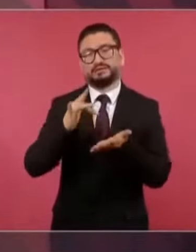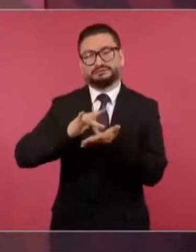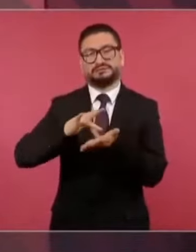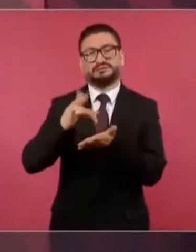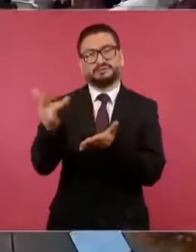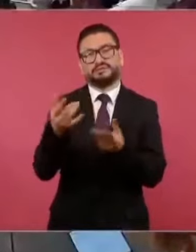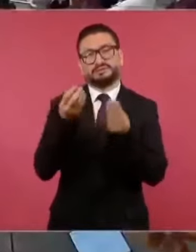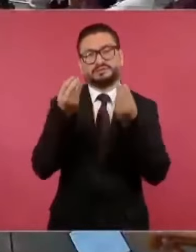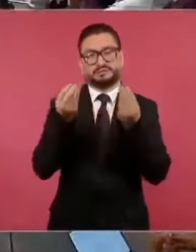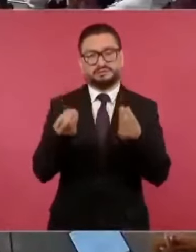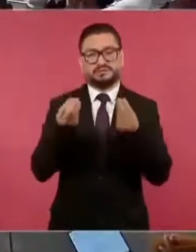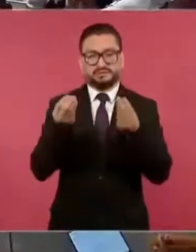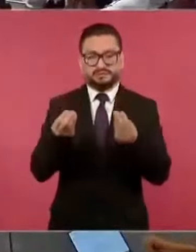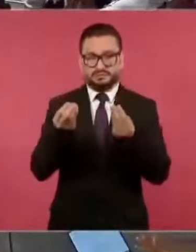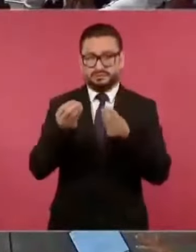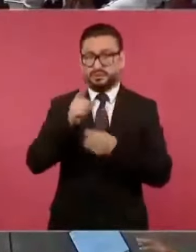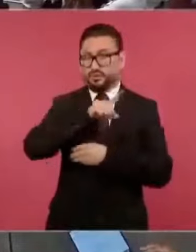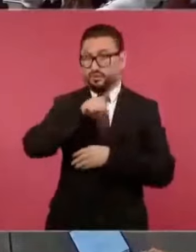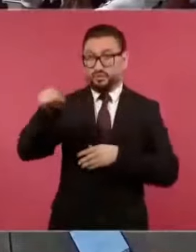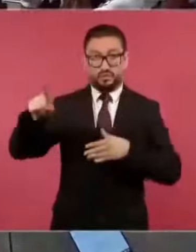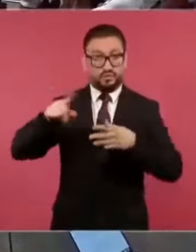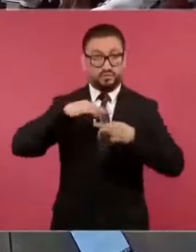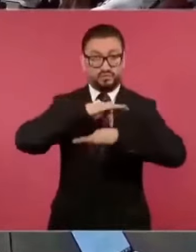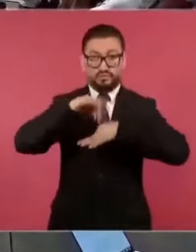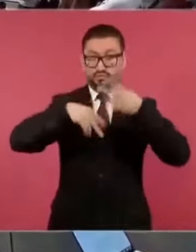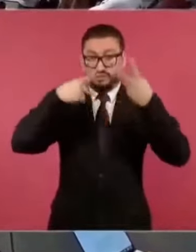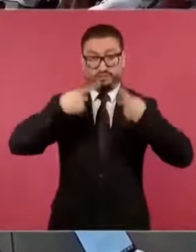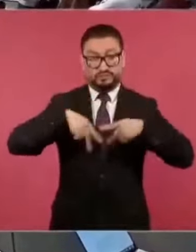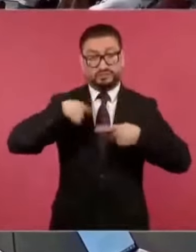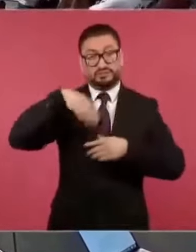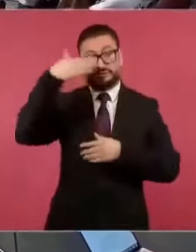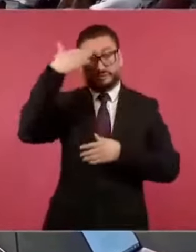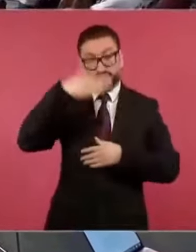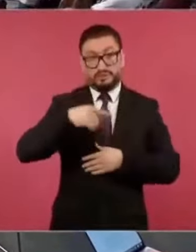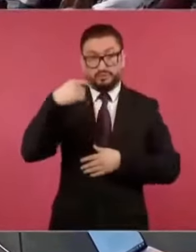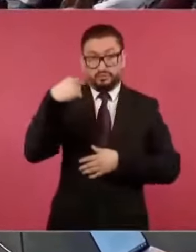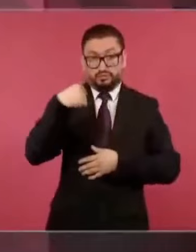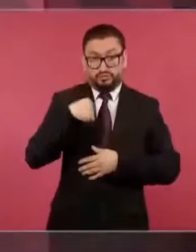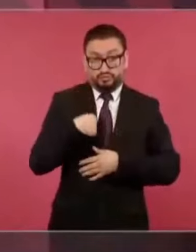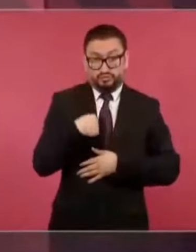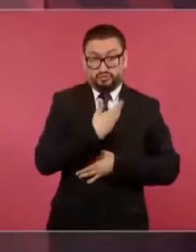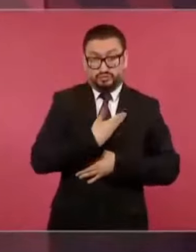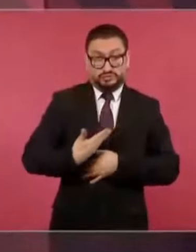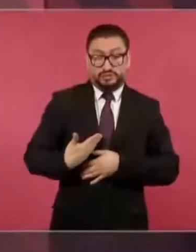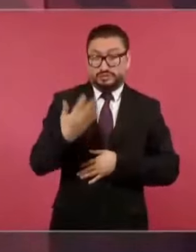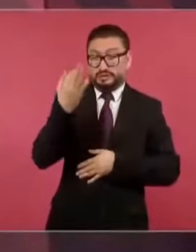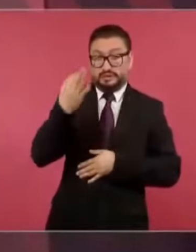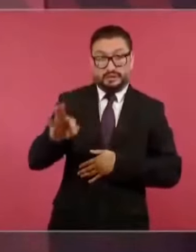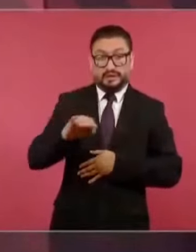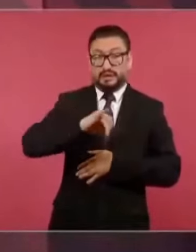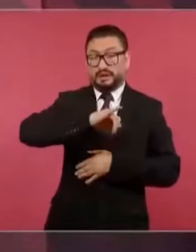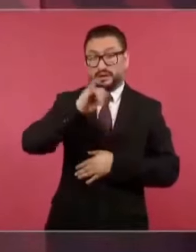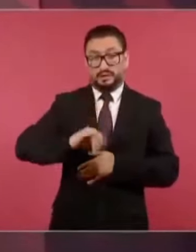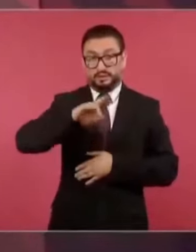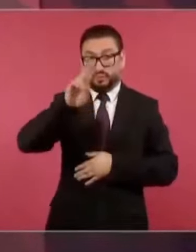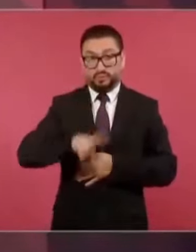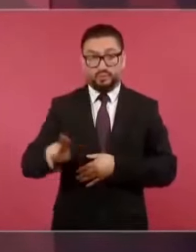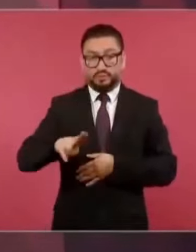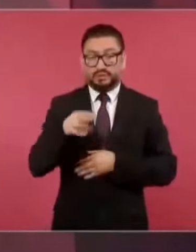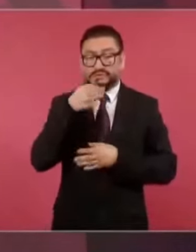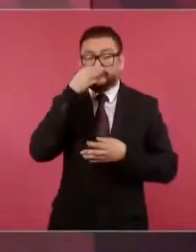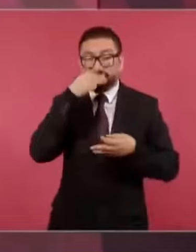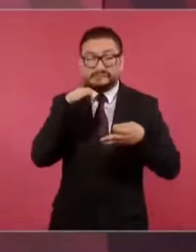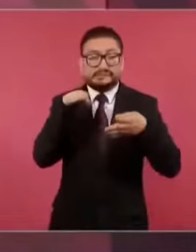Y que sepan que nunca los he traicionado y que ya me queda muy poco, y